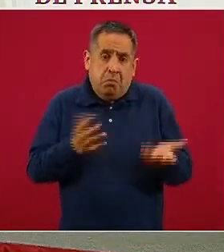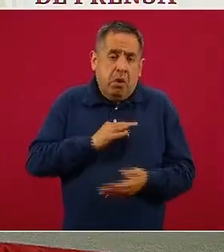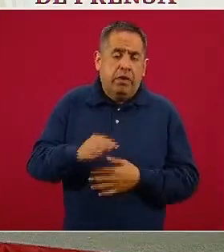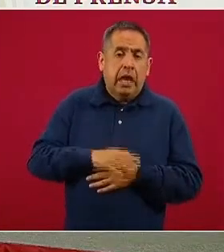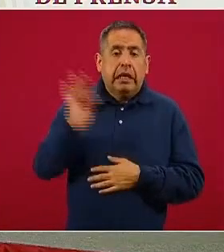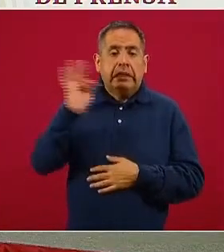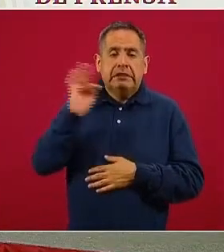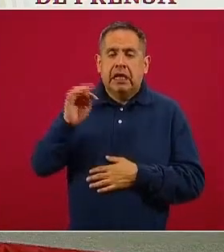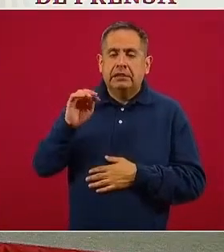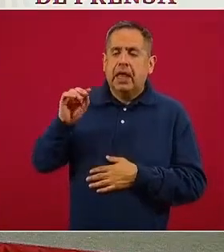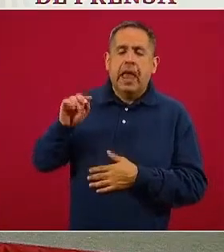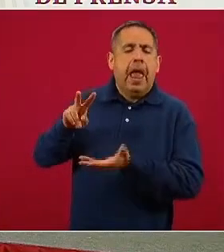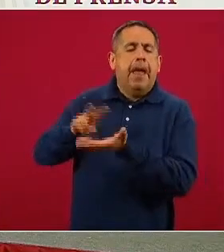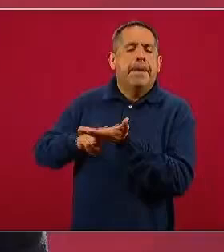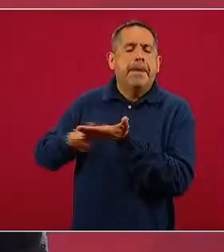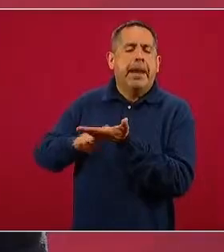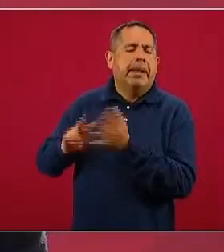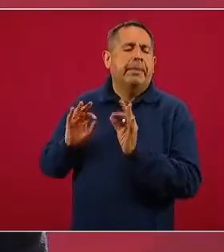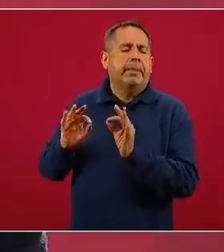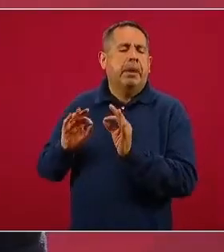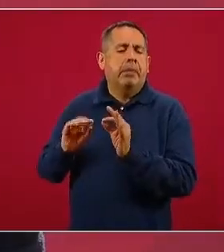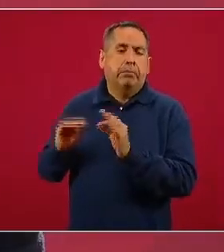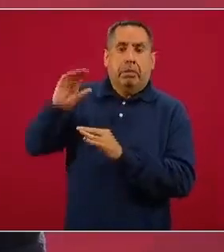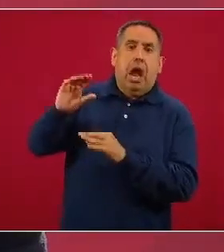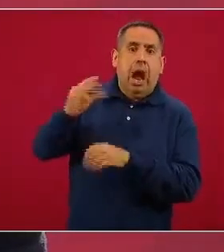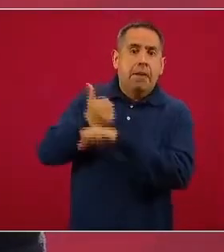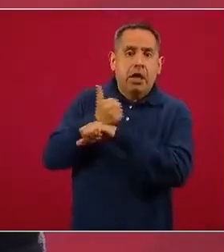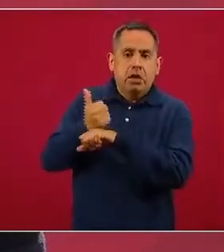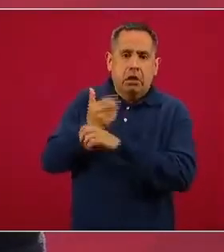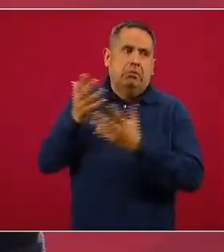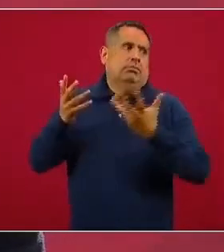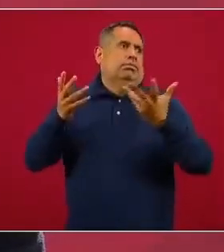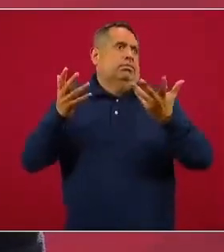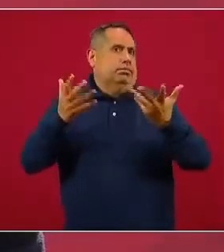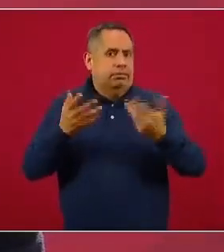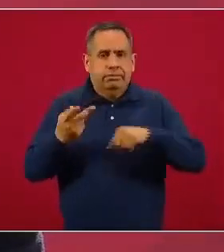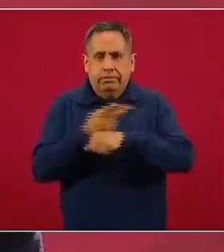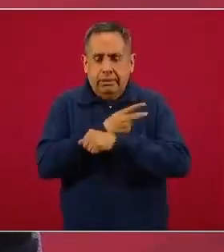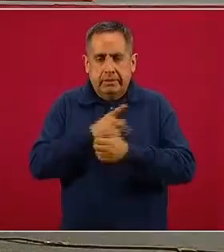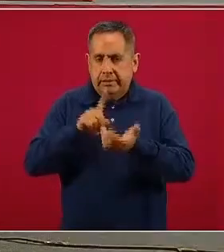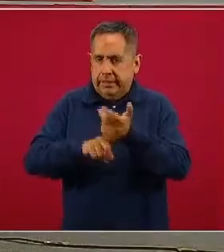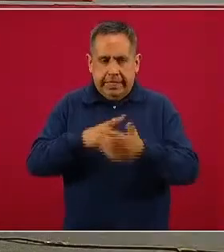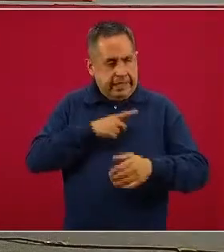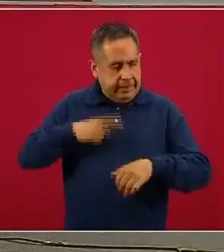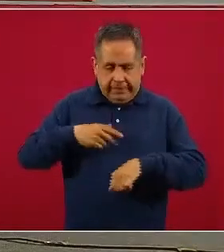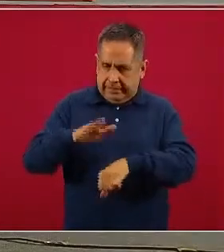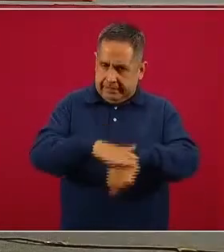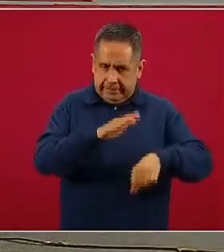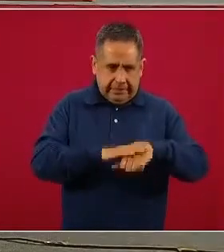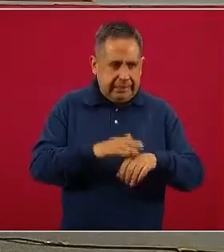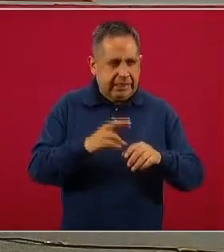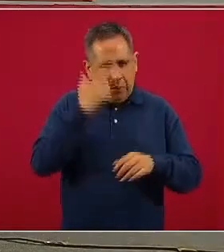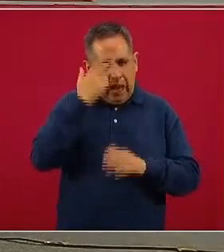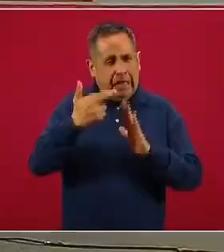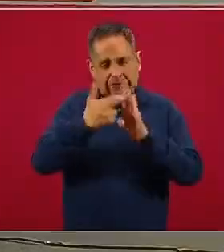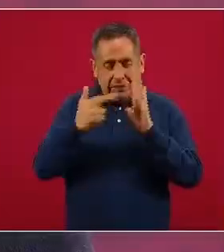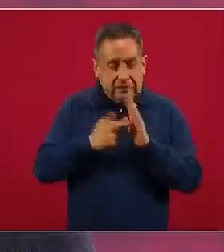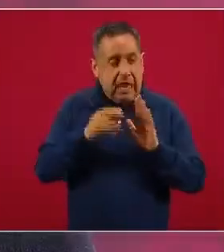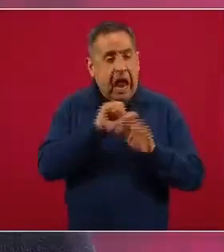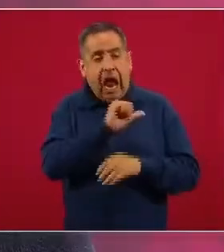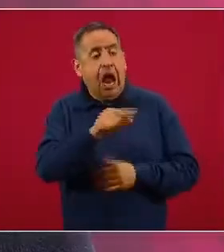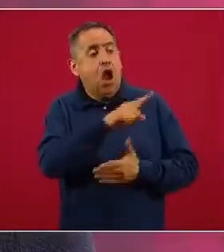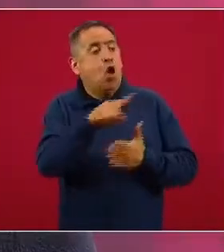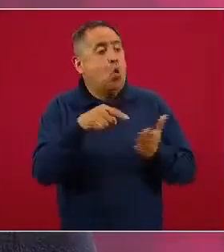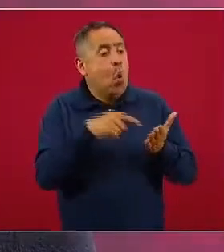verde y de verde pasa al amarillo, lo esperado y lo que debe de suceder es que estas restricciones dirigidas a